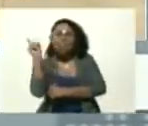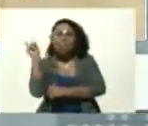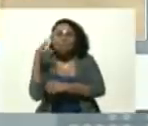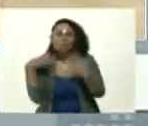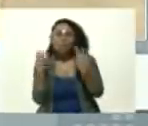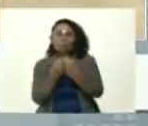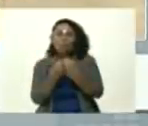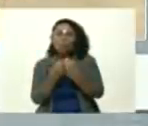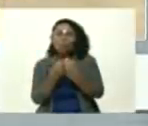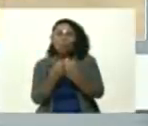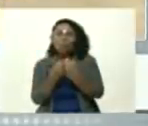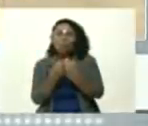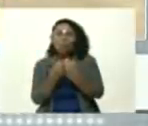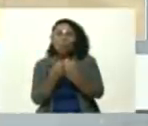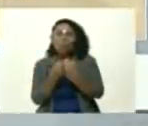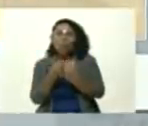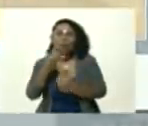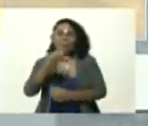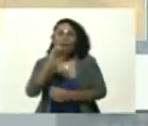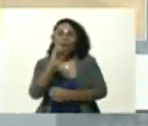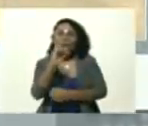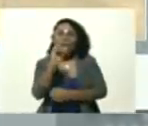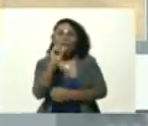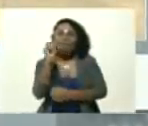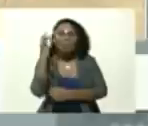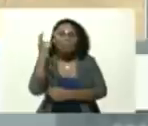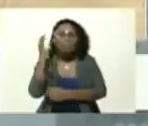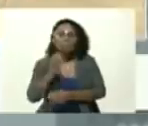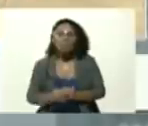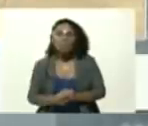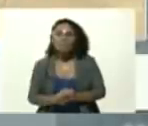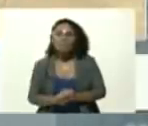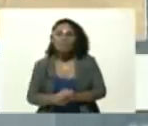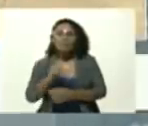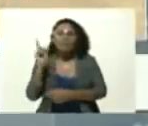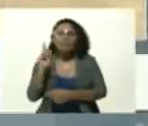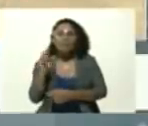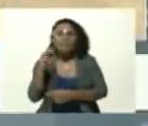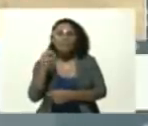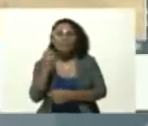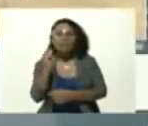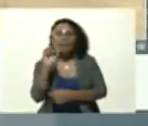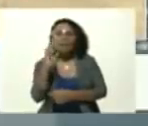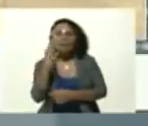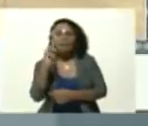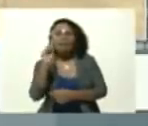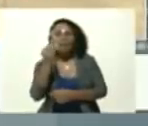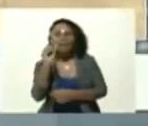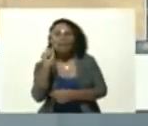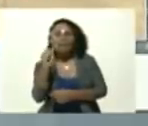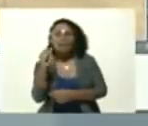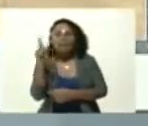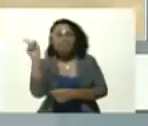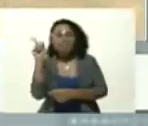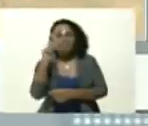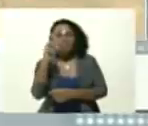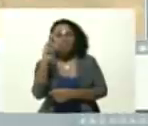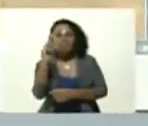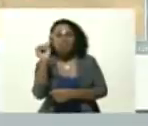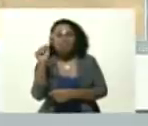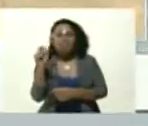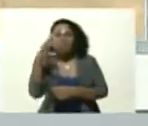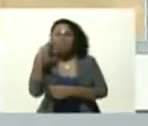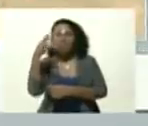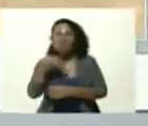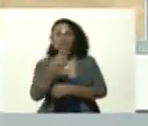junto a Leida Márquez, de los Márquez de Tovar, vocera del Consejo